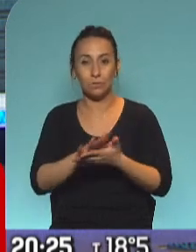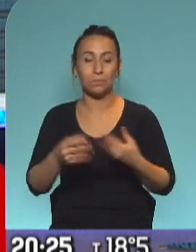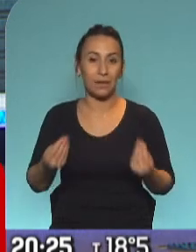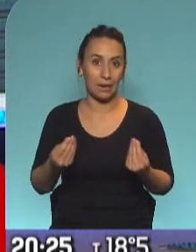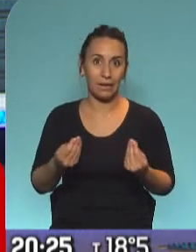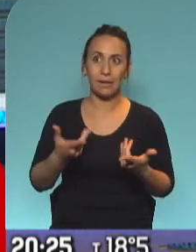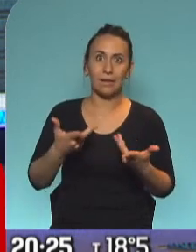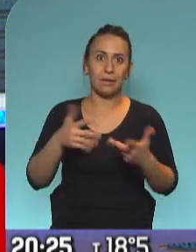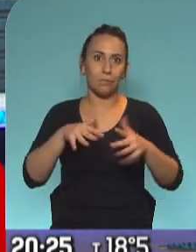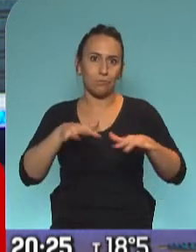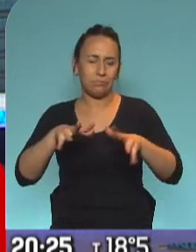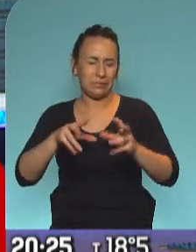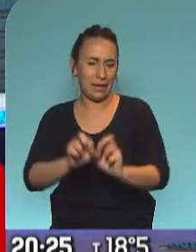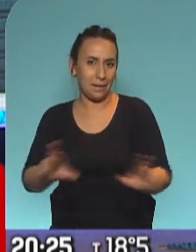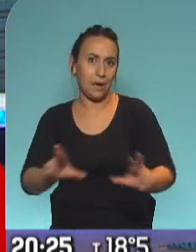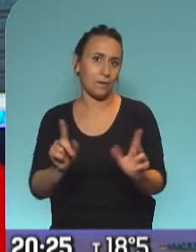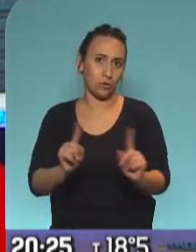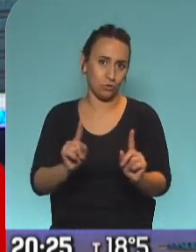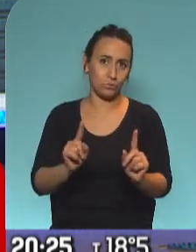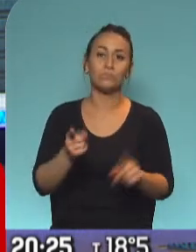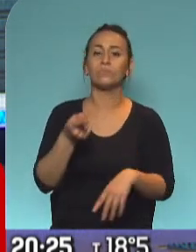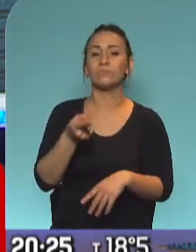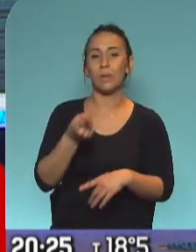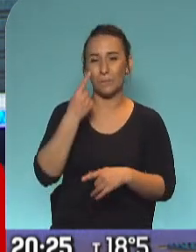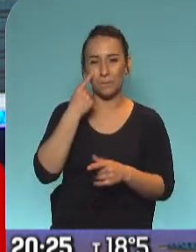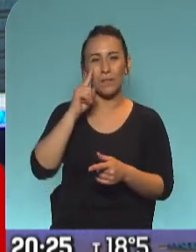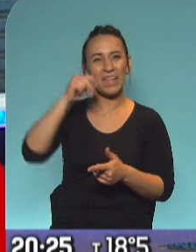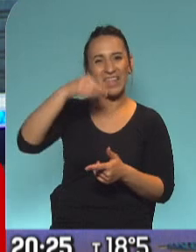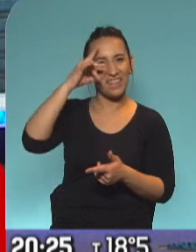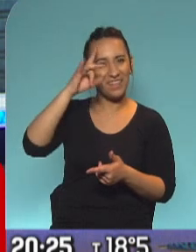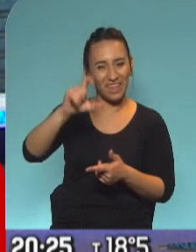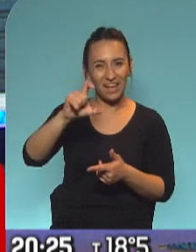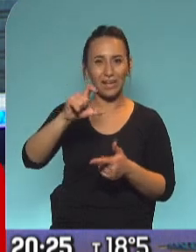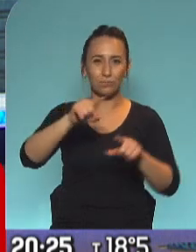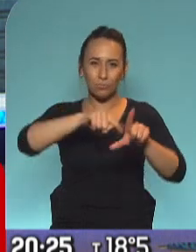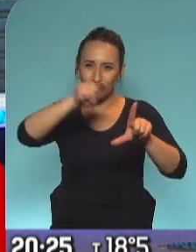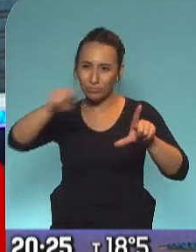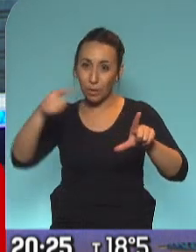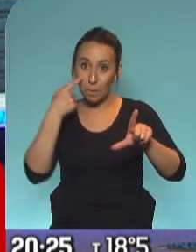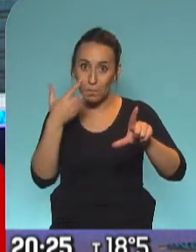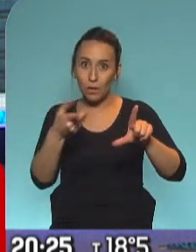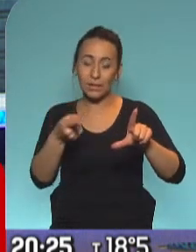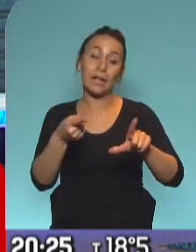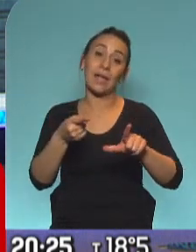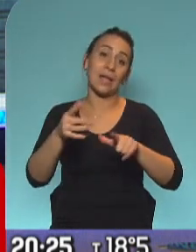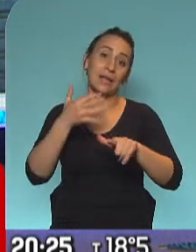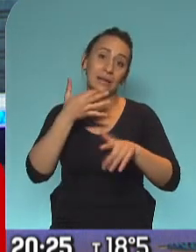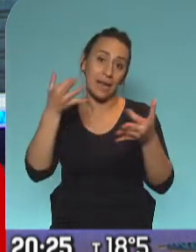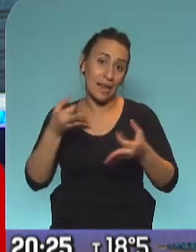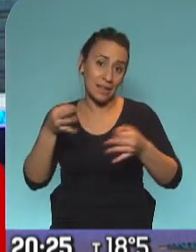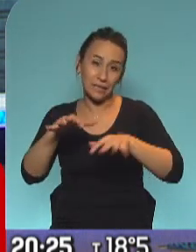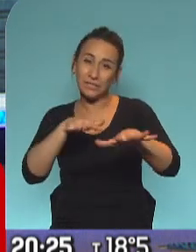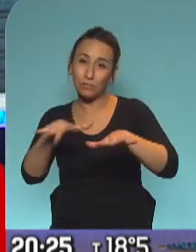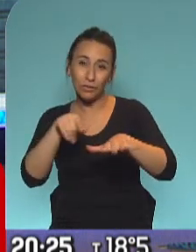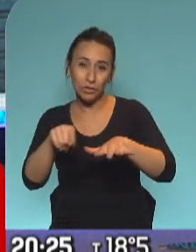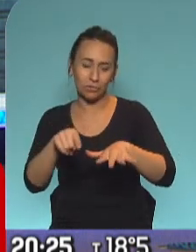caótica pero como vemos en los resultados del indec muestran que en algunas ocasiones la realidad lamentablemente fue